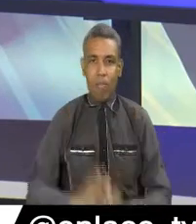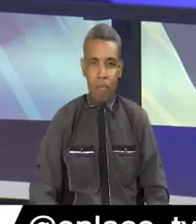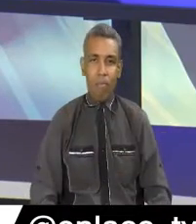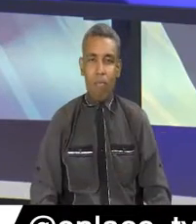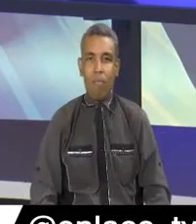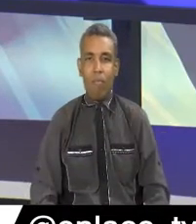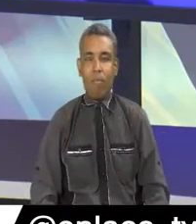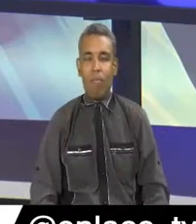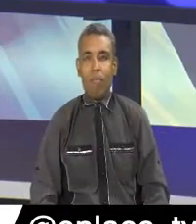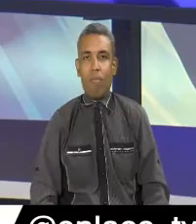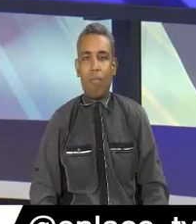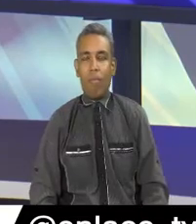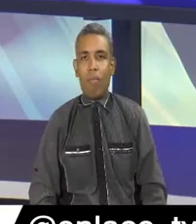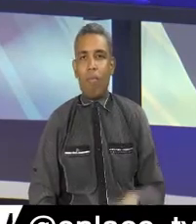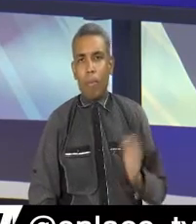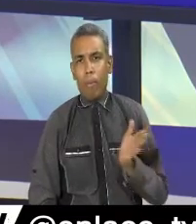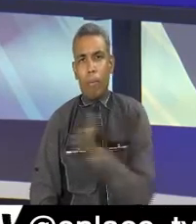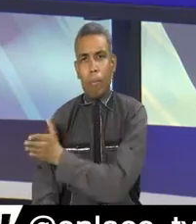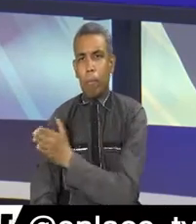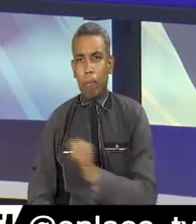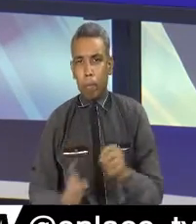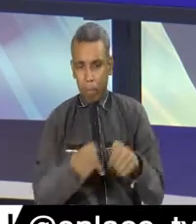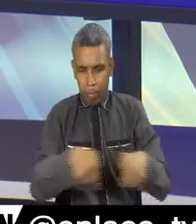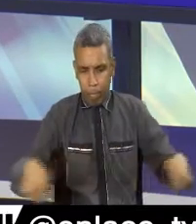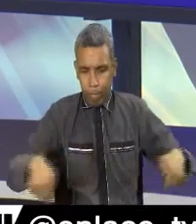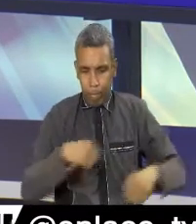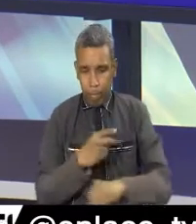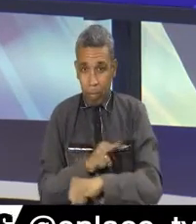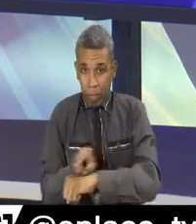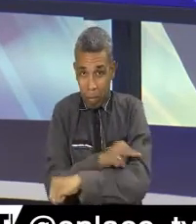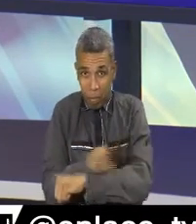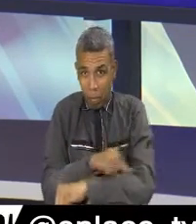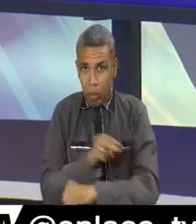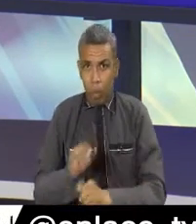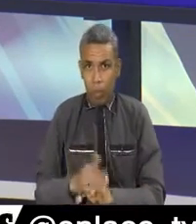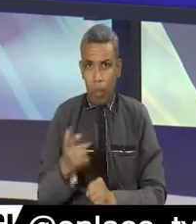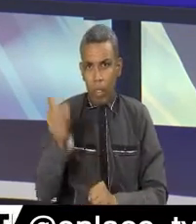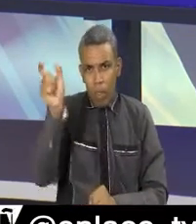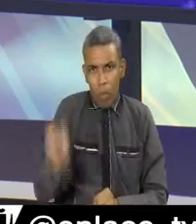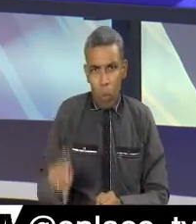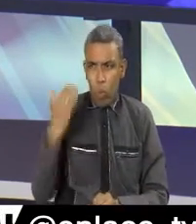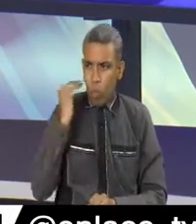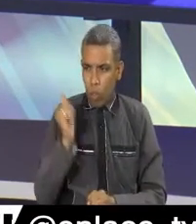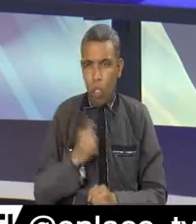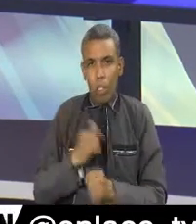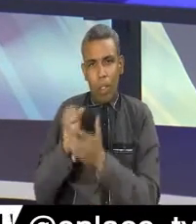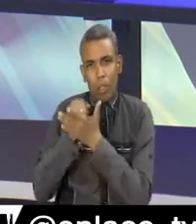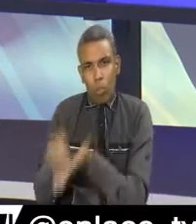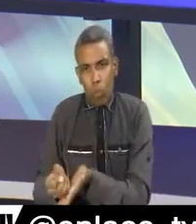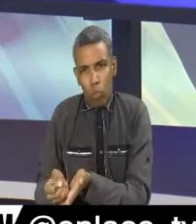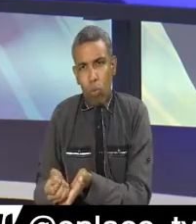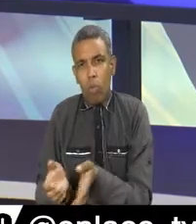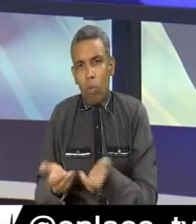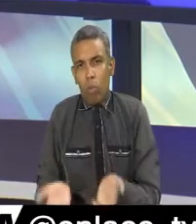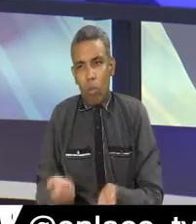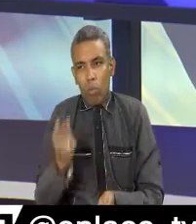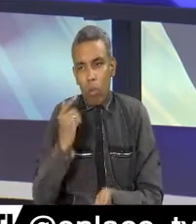La Personería Municipal acompaña a usuaria de EPS para obtener de ella atención en planificación